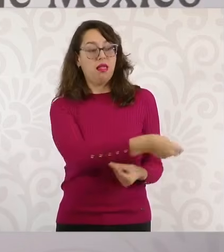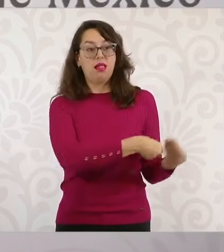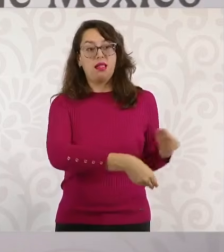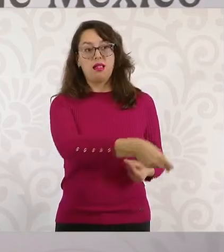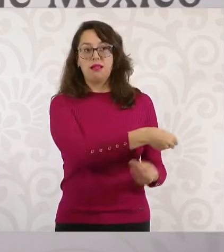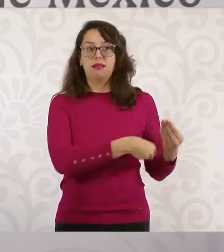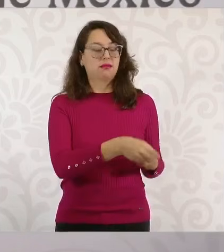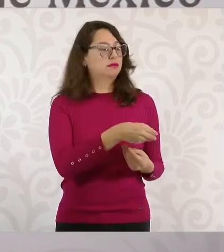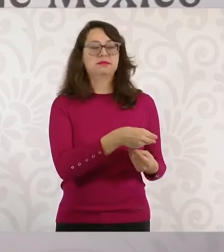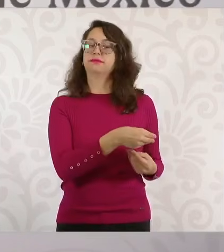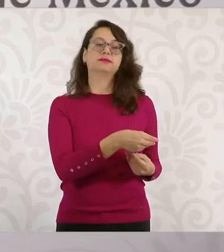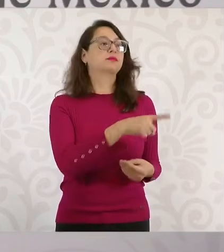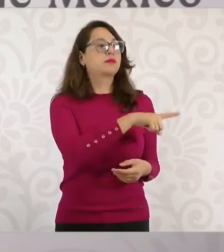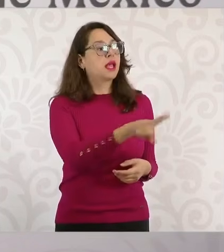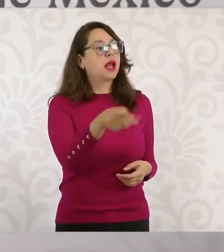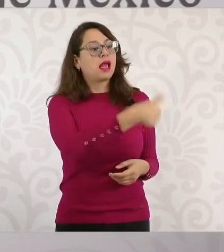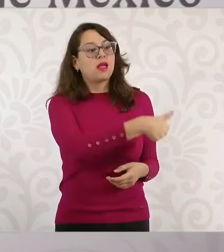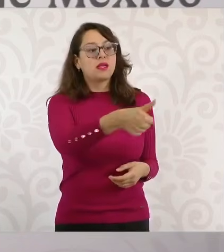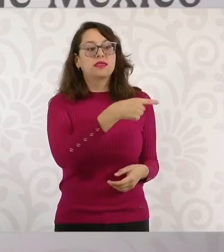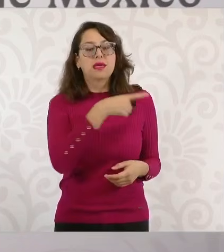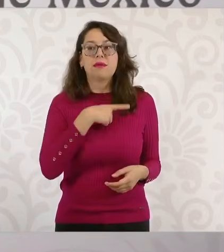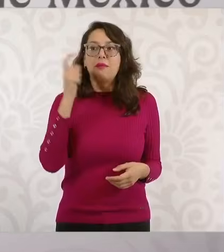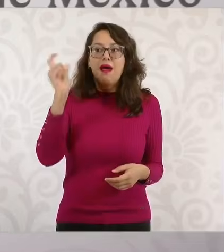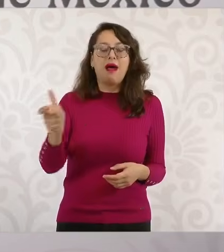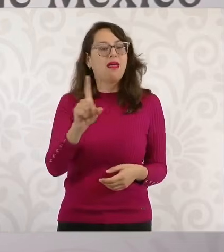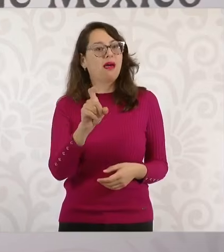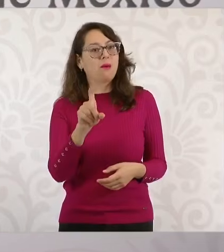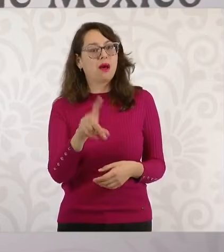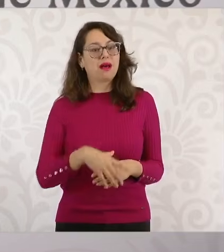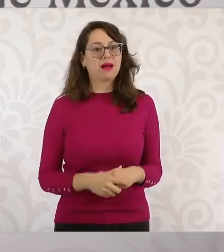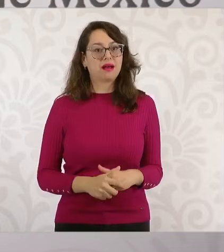manera acaparando un recurso de la nación.